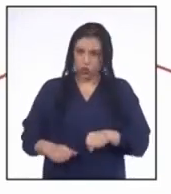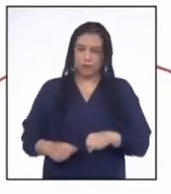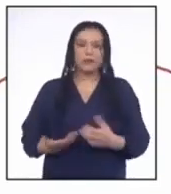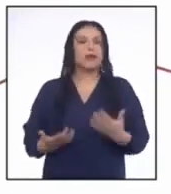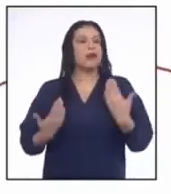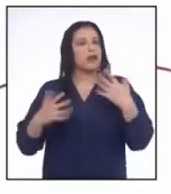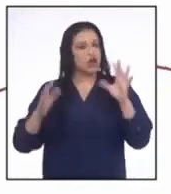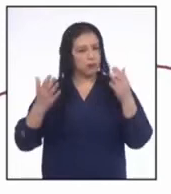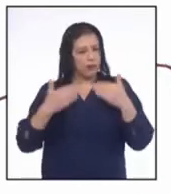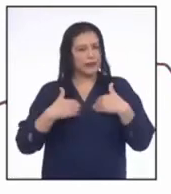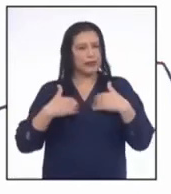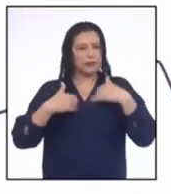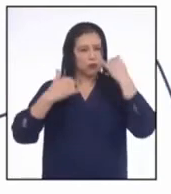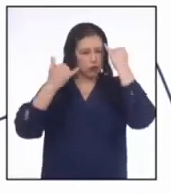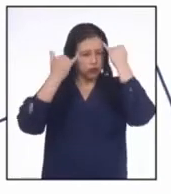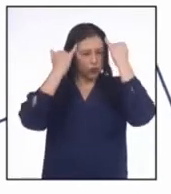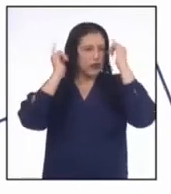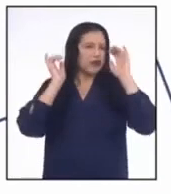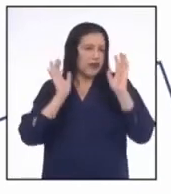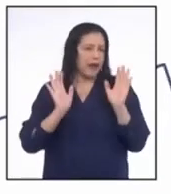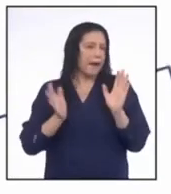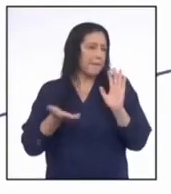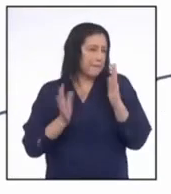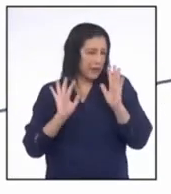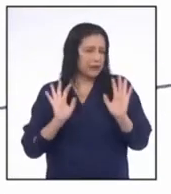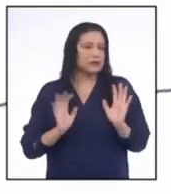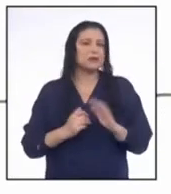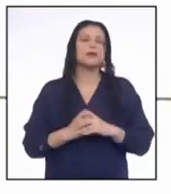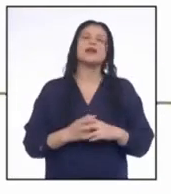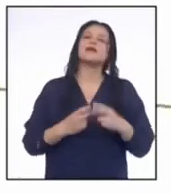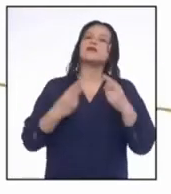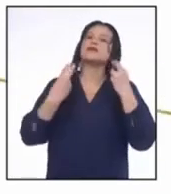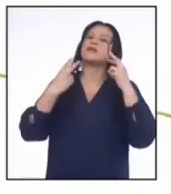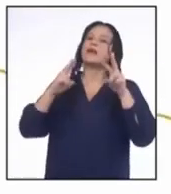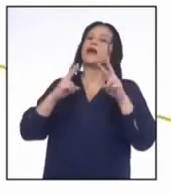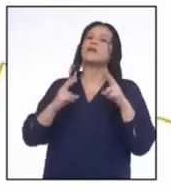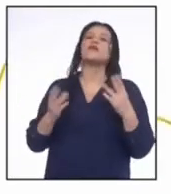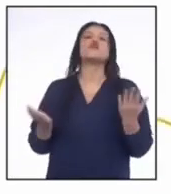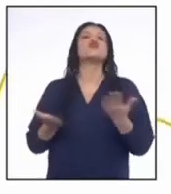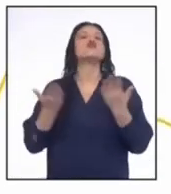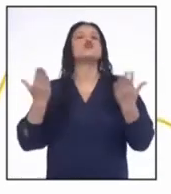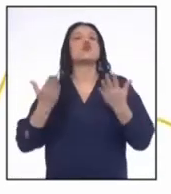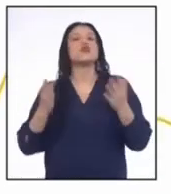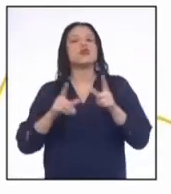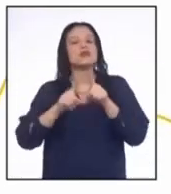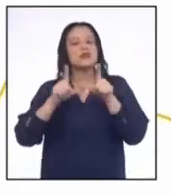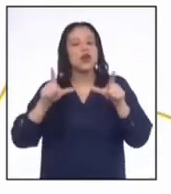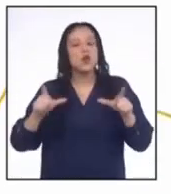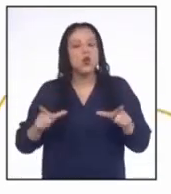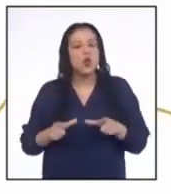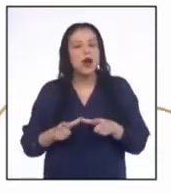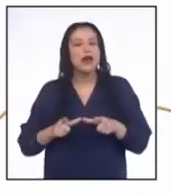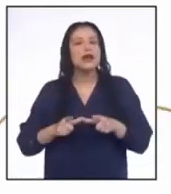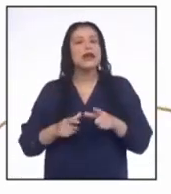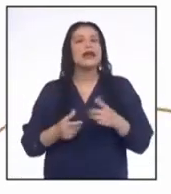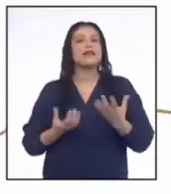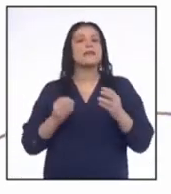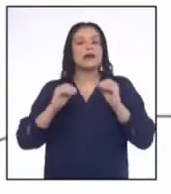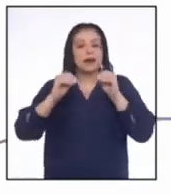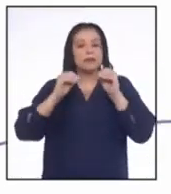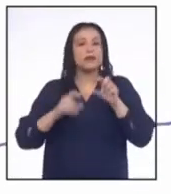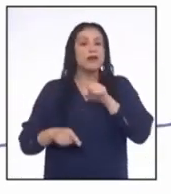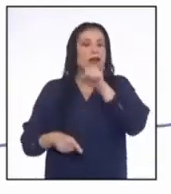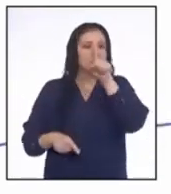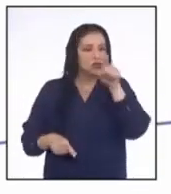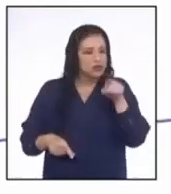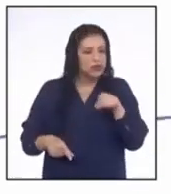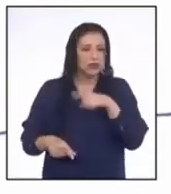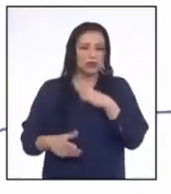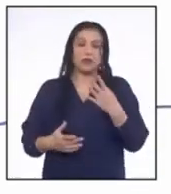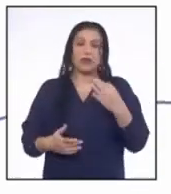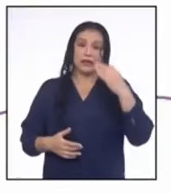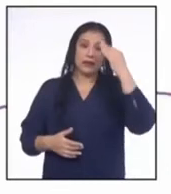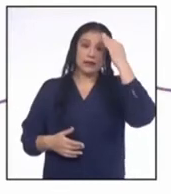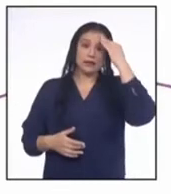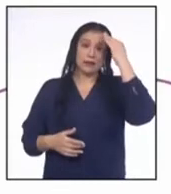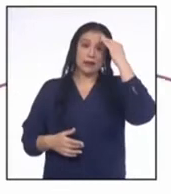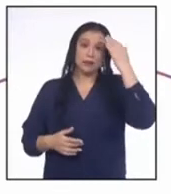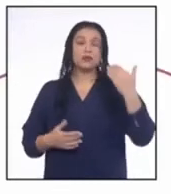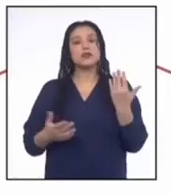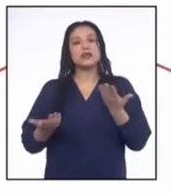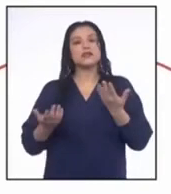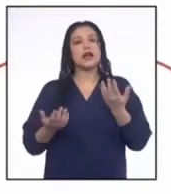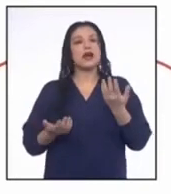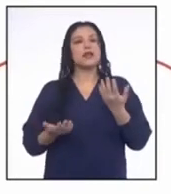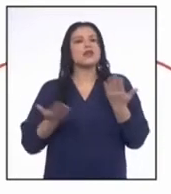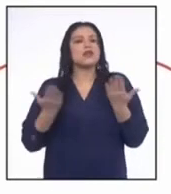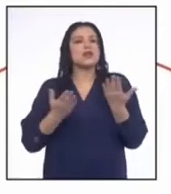ya tenemos una idea referencial, veamos la ubicación exacta de la zona circular. Sabemos que está a